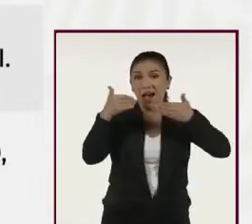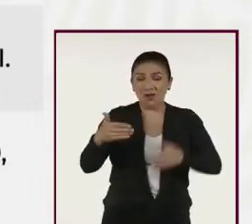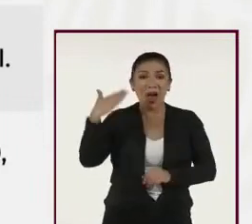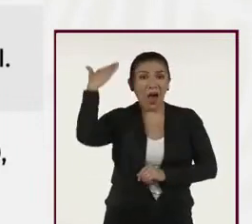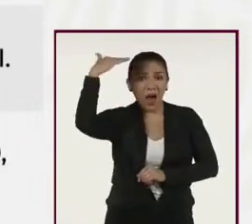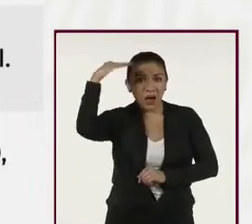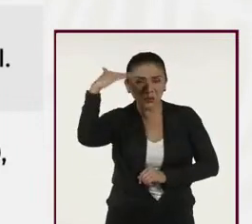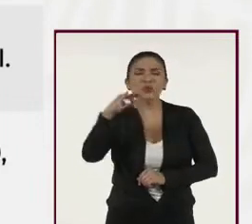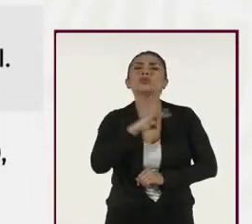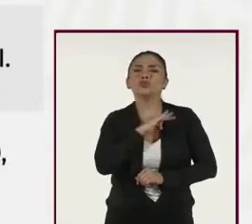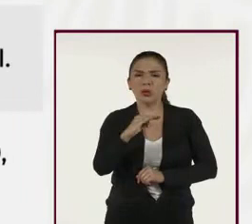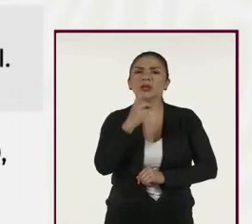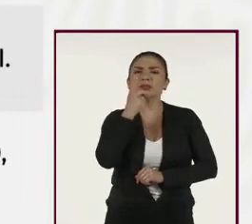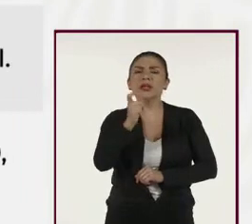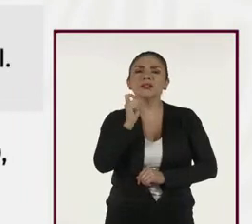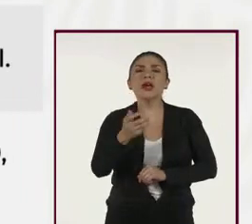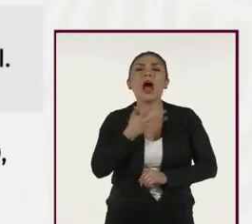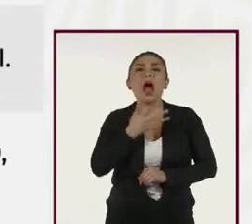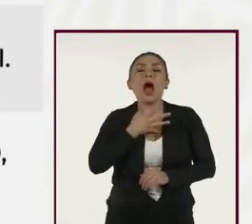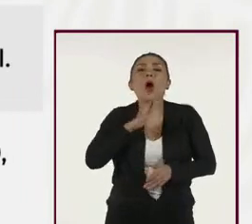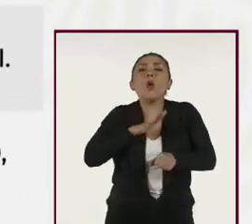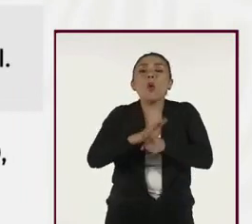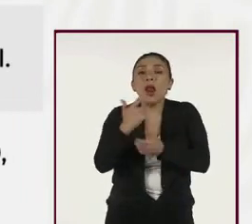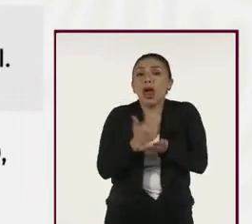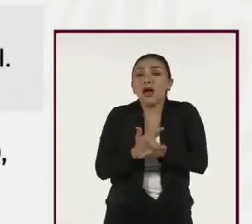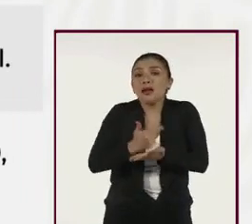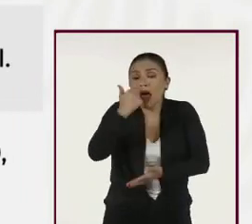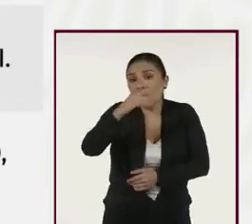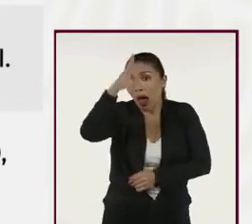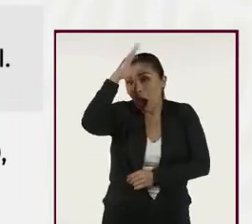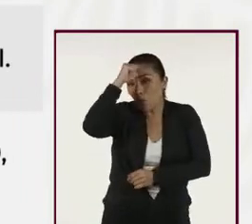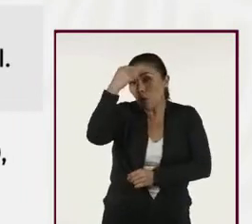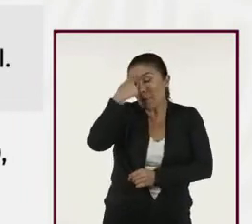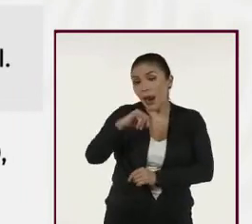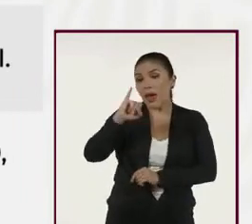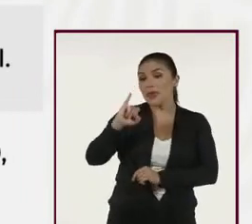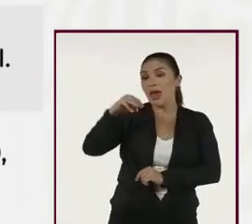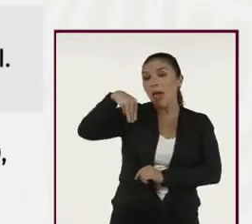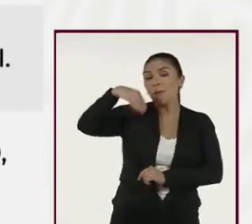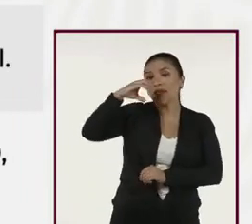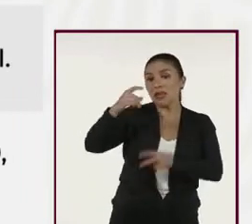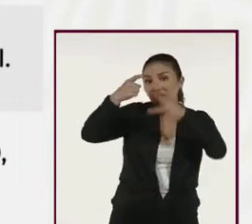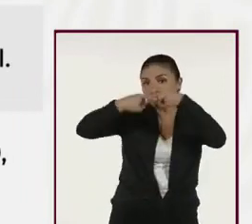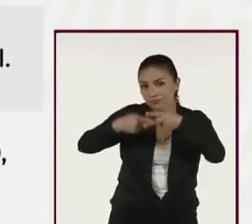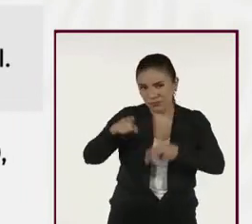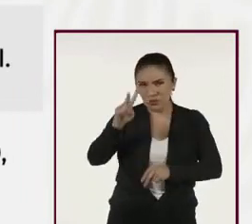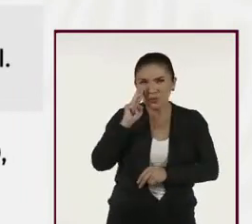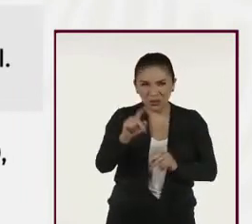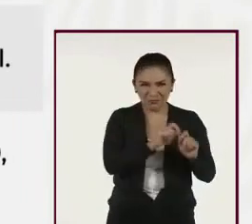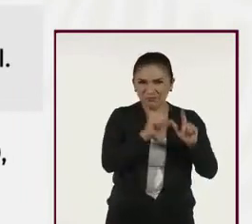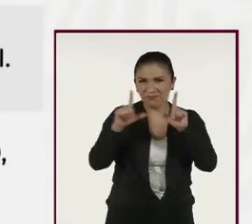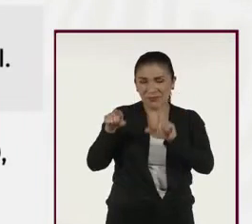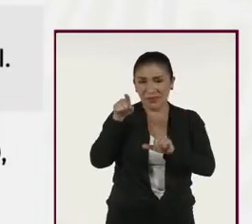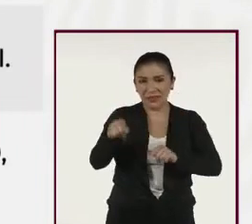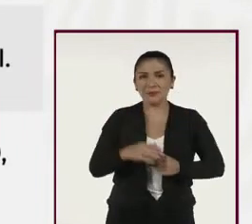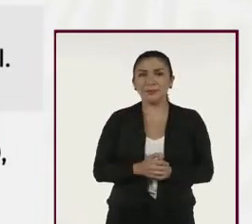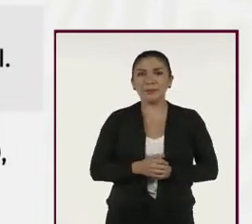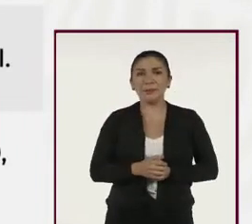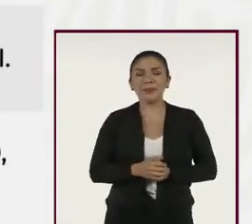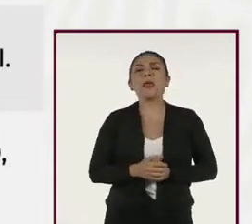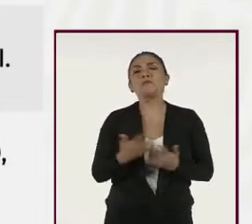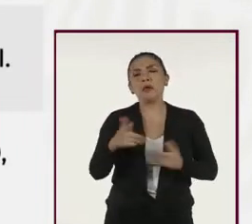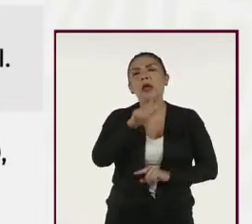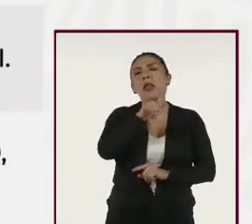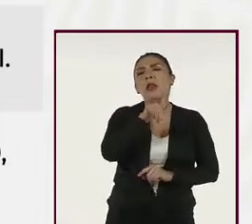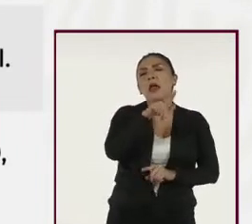sí podemos hablar de la severidad de acuerdo al índice de masa corporal, donde, como ven en pantalla, lo podemos tener en leve,